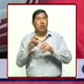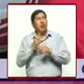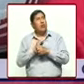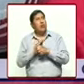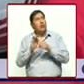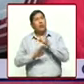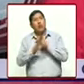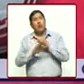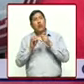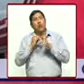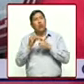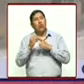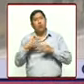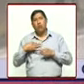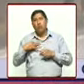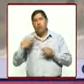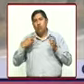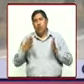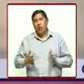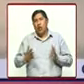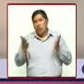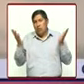Defensa Civil o sea bombero voluntario.